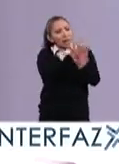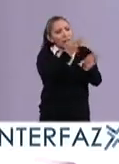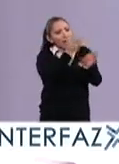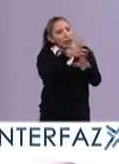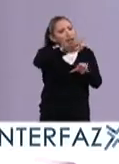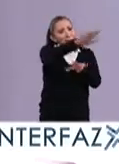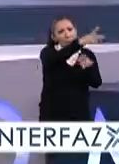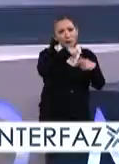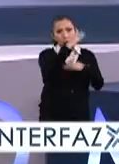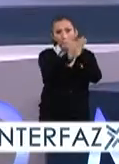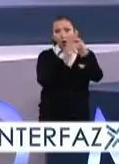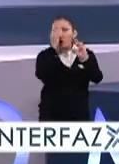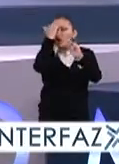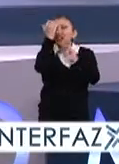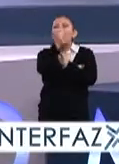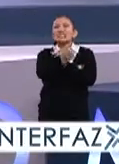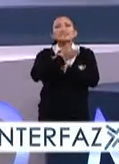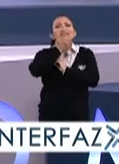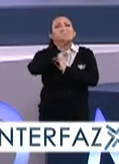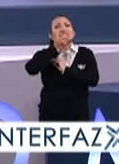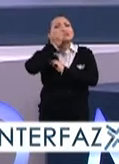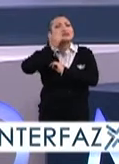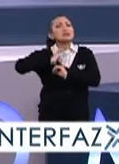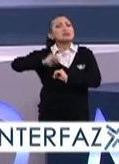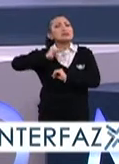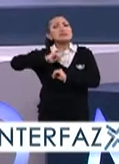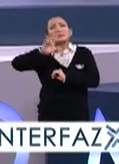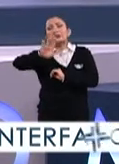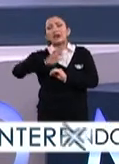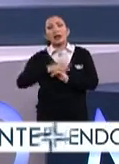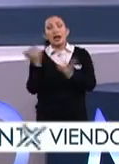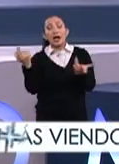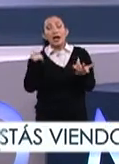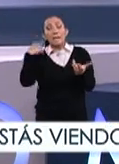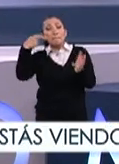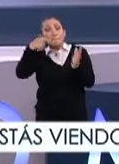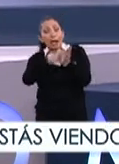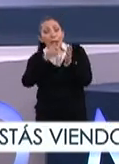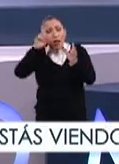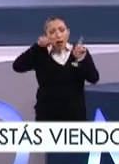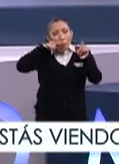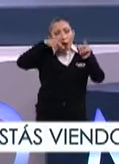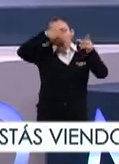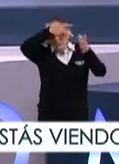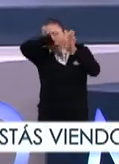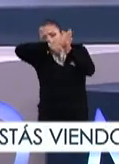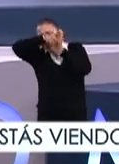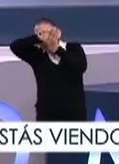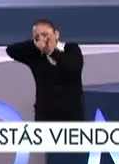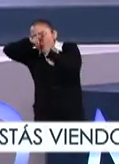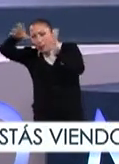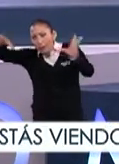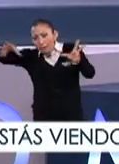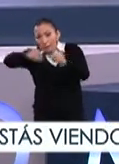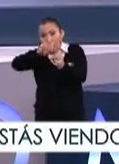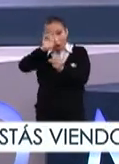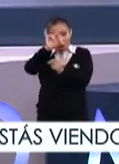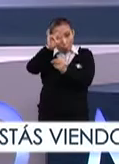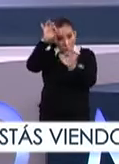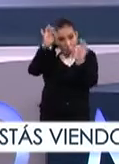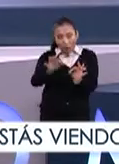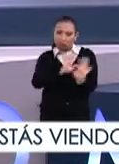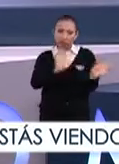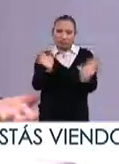estadounidenses y la gente del mundo conozca esta tradición y que quieren que estas 1000 clips y 60 entrevistas que seguramente no van a caber en un documental como